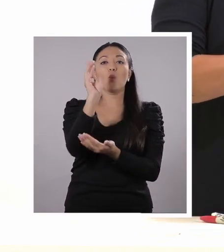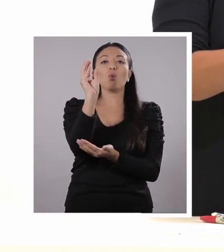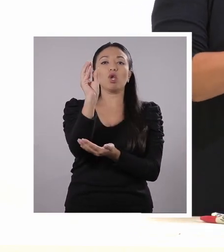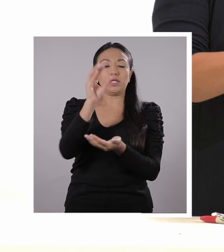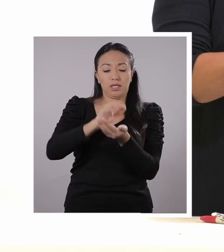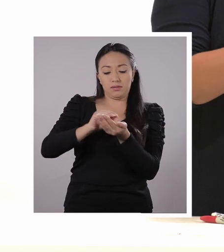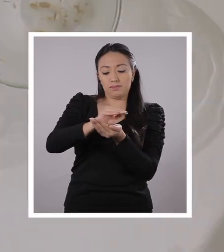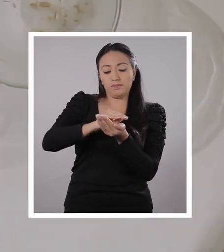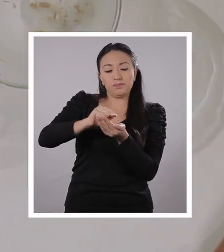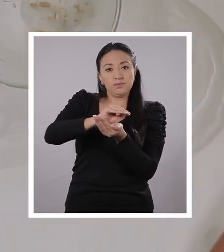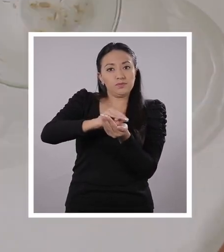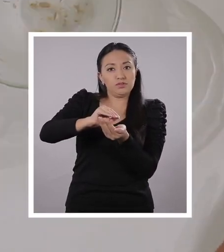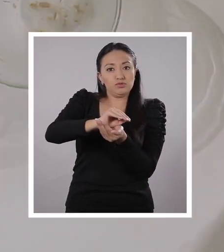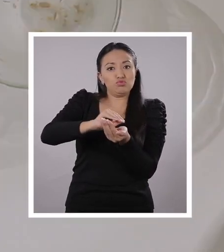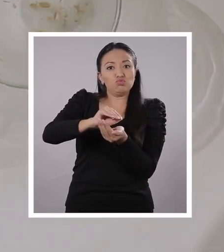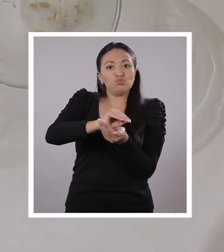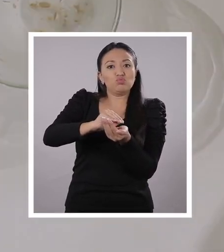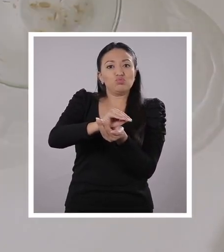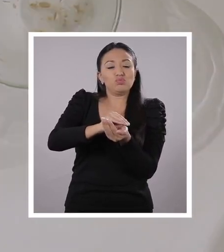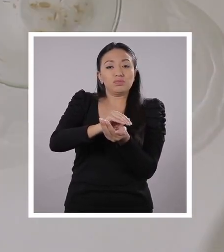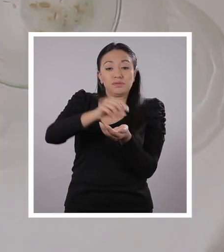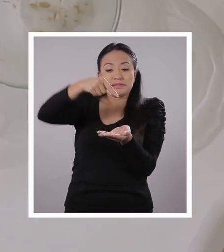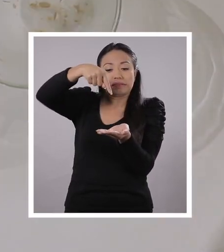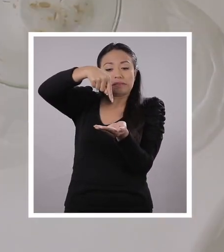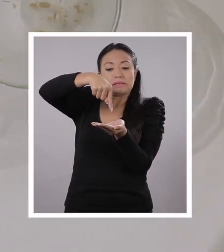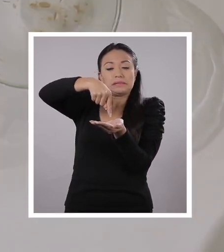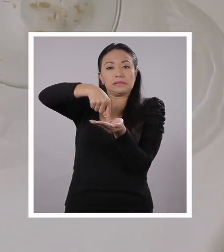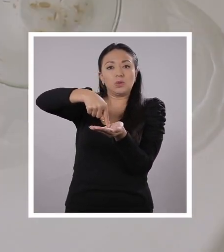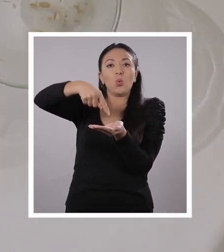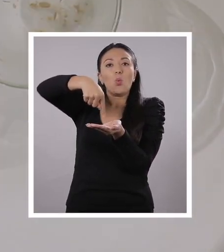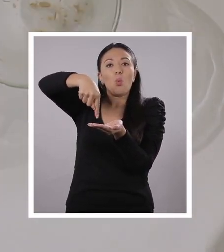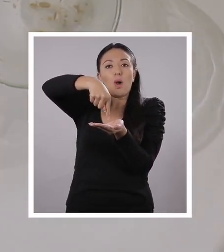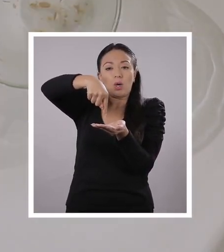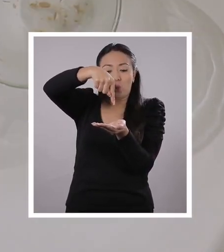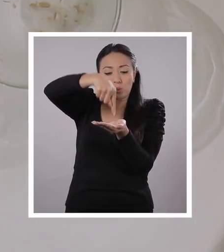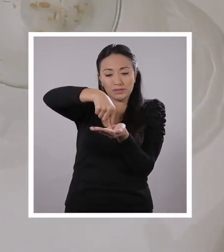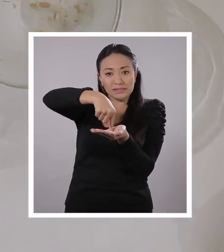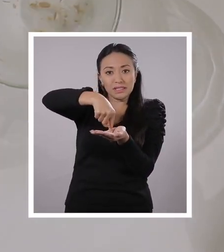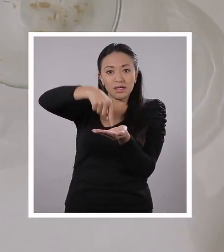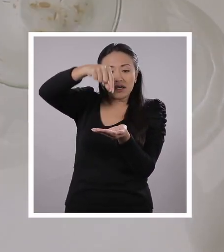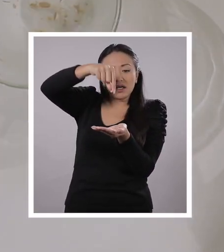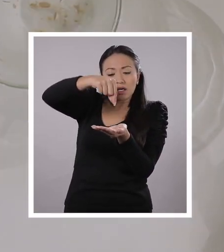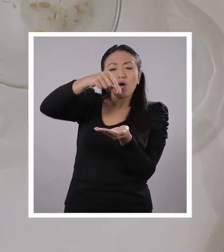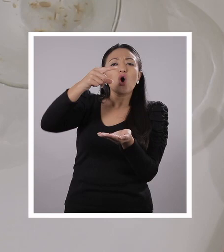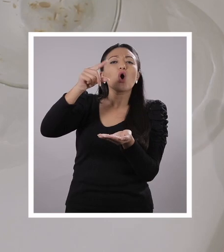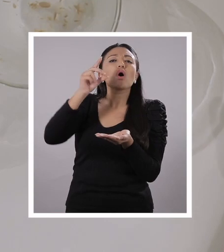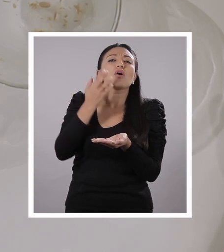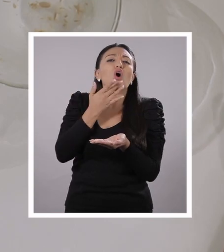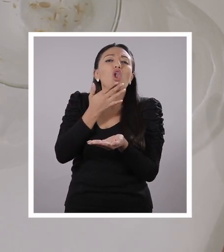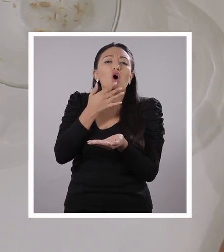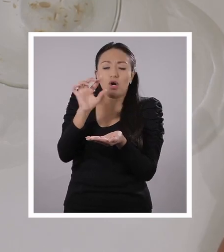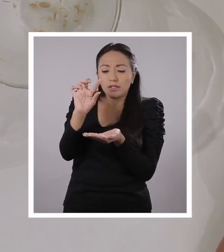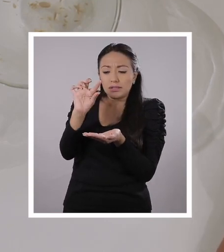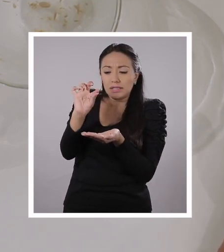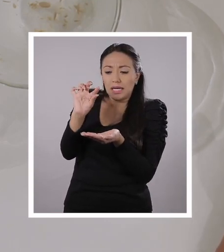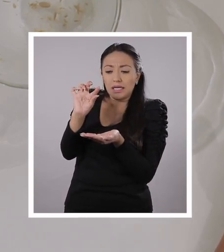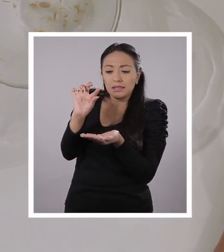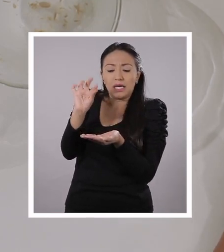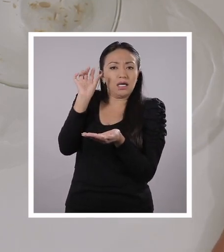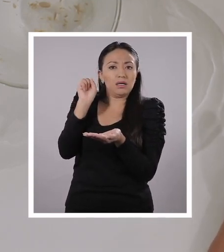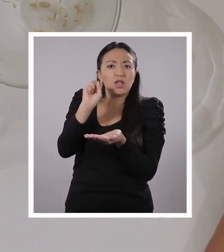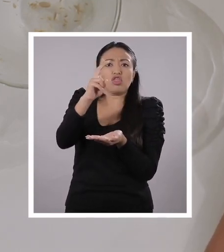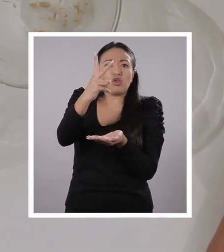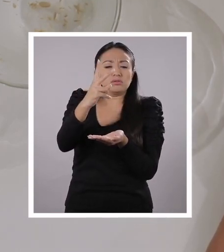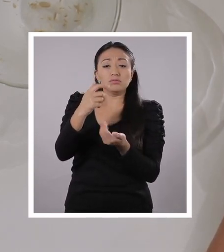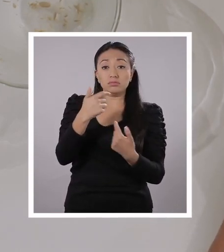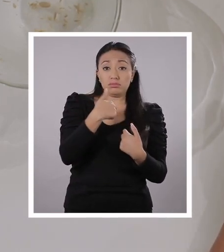una bolita. Ya. Ya. Le vamos a hacer en el centro un hueco con el dedo. Uh-huh. Y ahí vamos a poner 2 gotitas de colorante, no más,